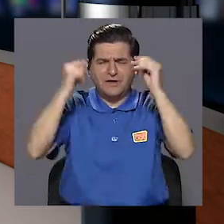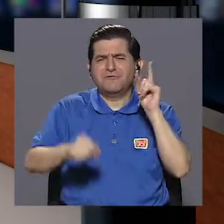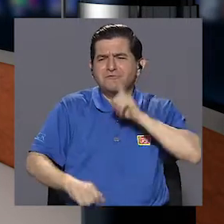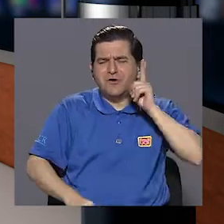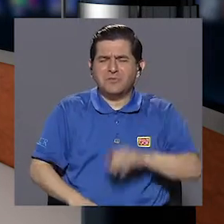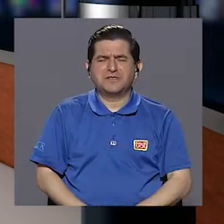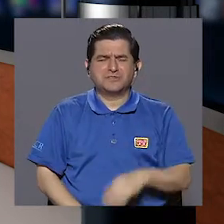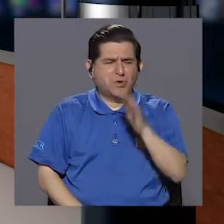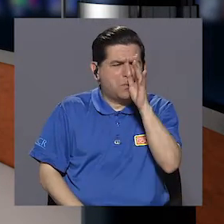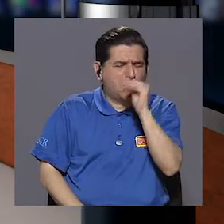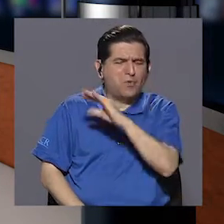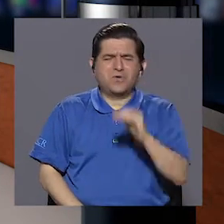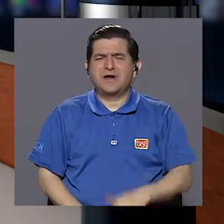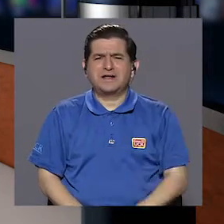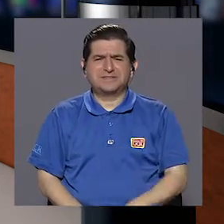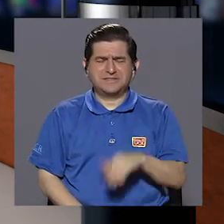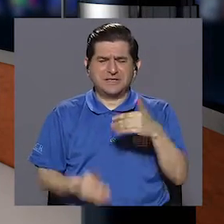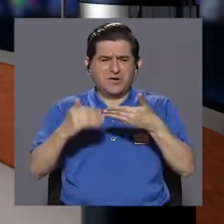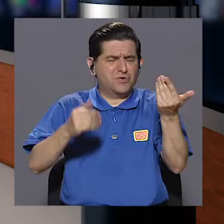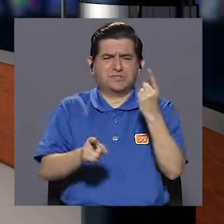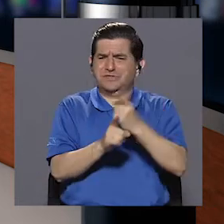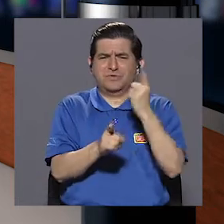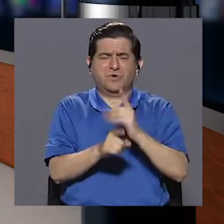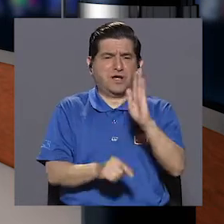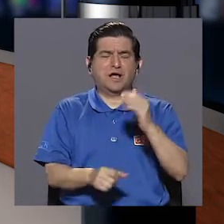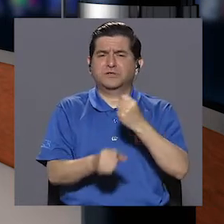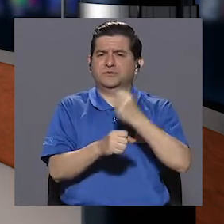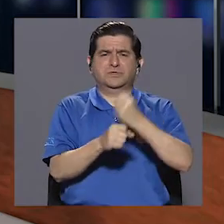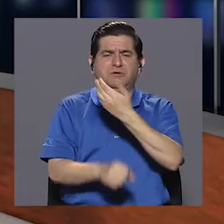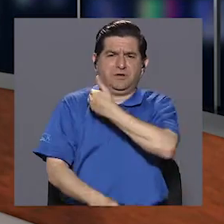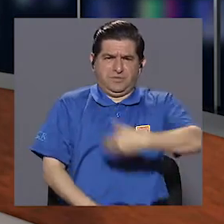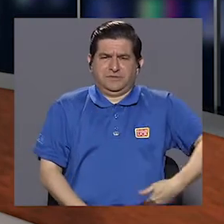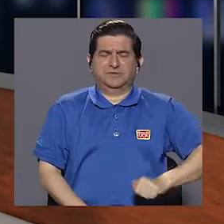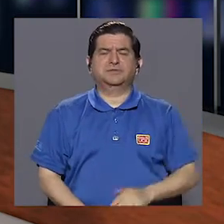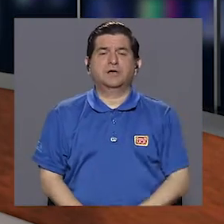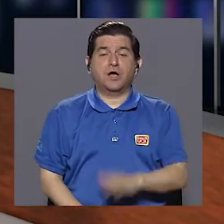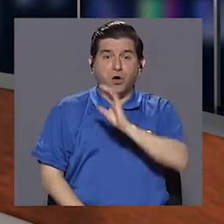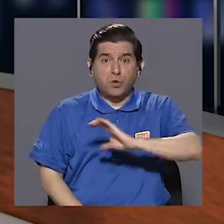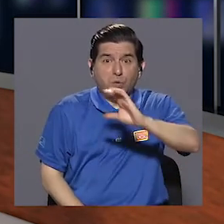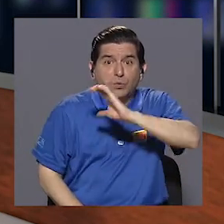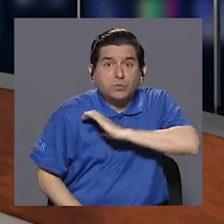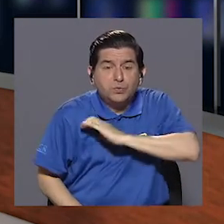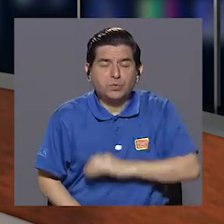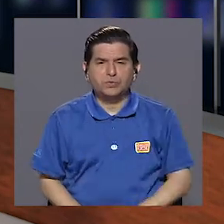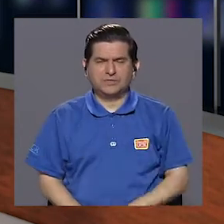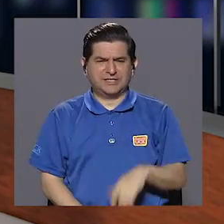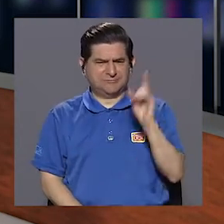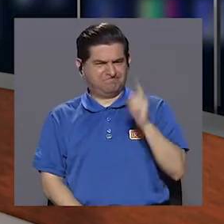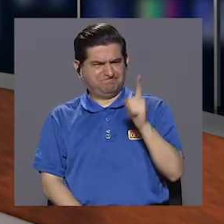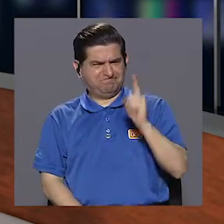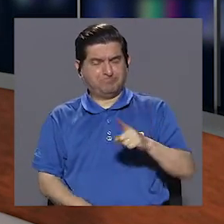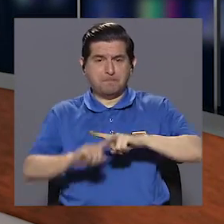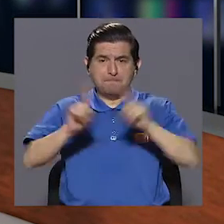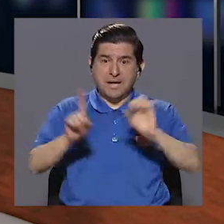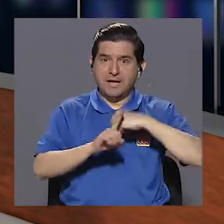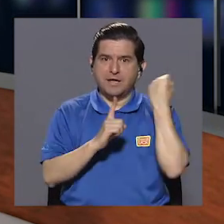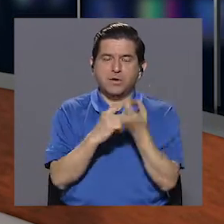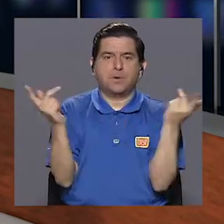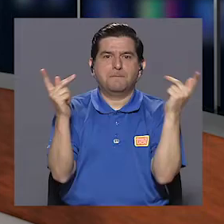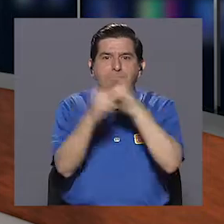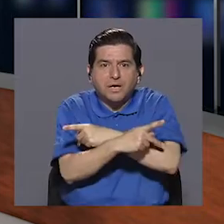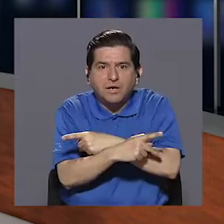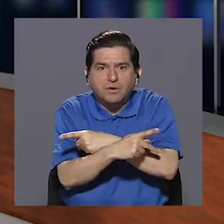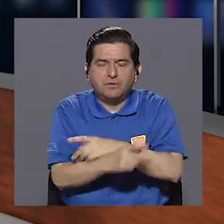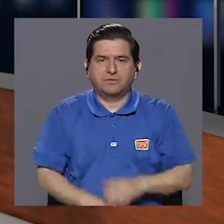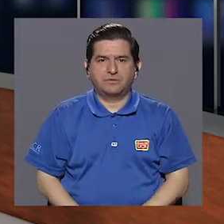falsos, burlas y bajezas impropias de su puesto. Sus conductas son reprochables, pero el asunto se torna más